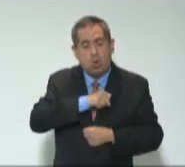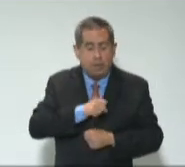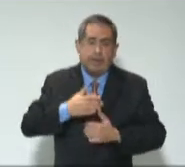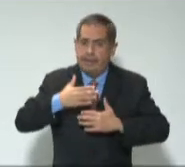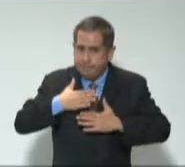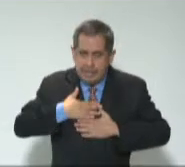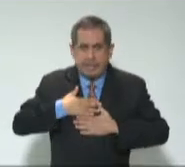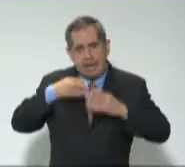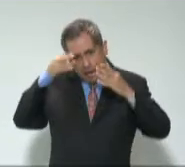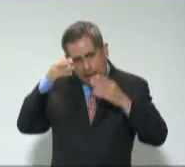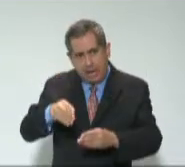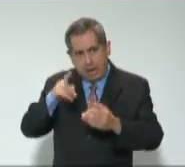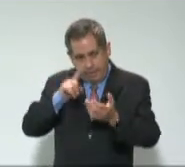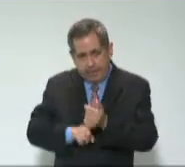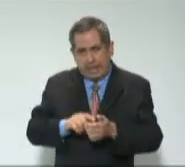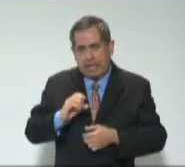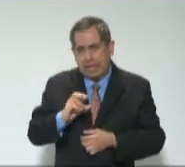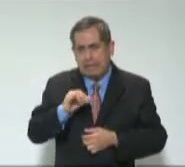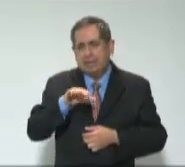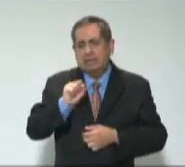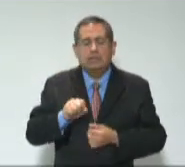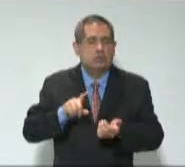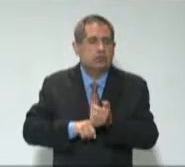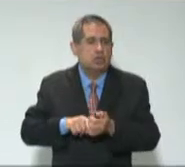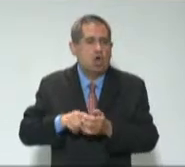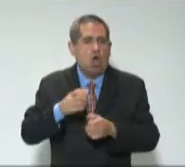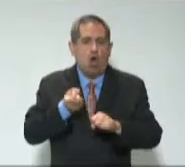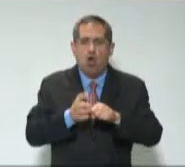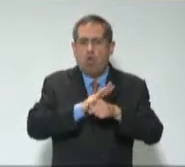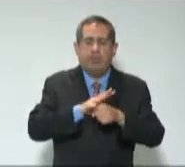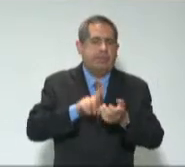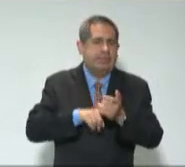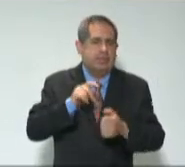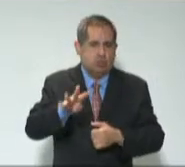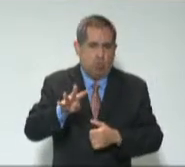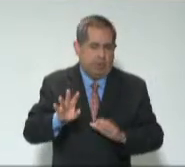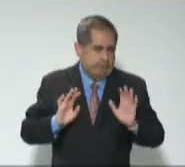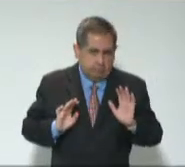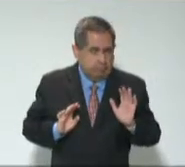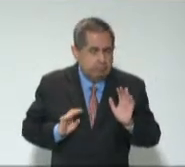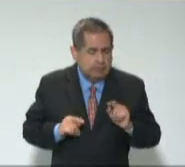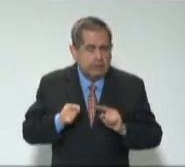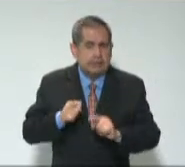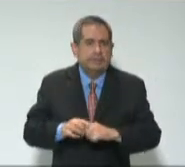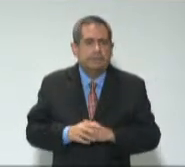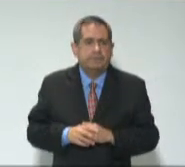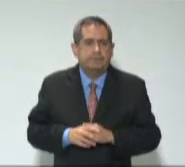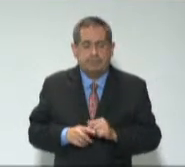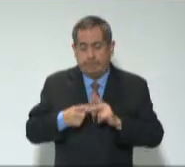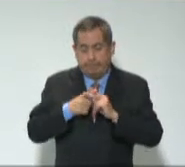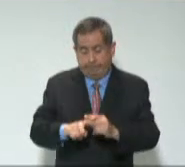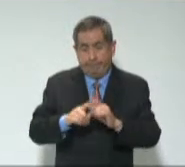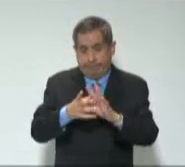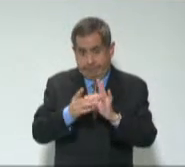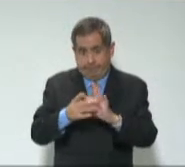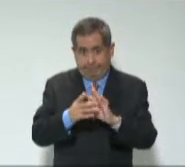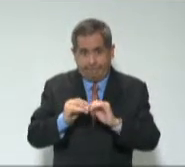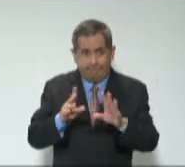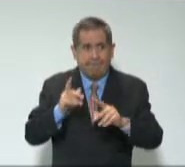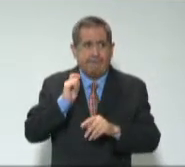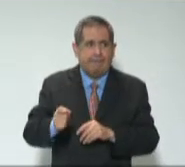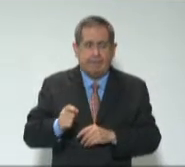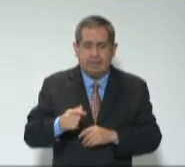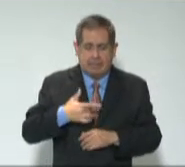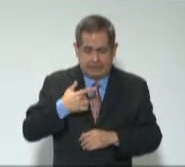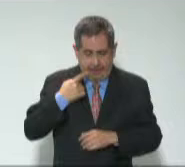específicamente para la crisis de covid-19 y en ese sentido parto de lo que es una